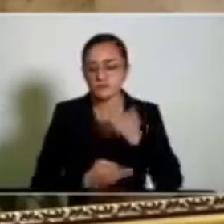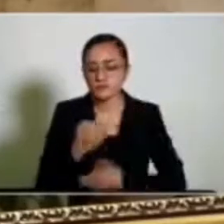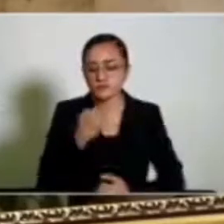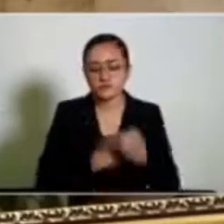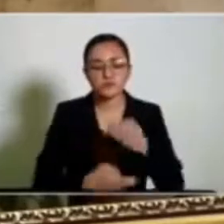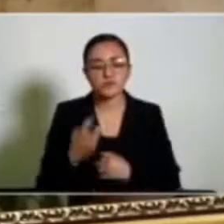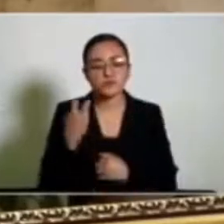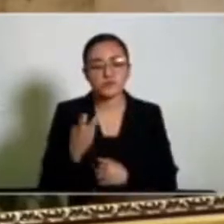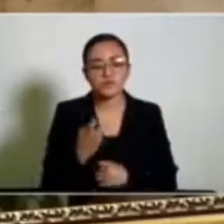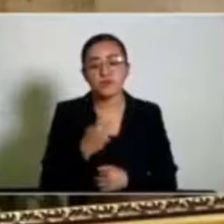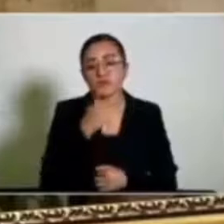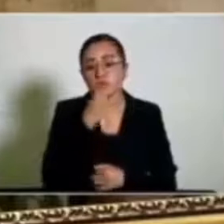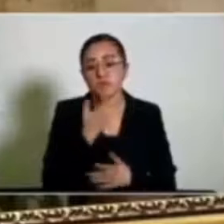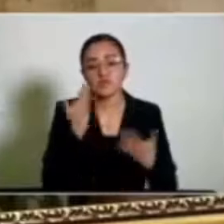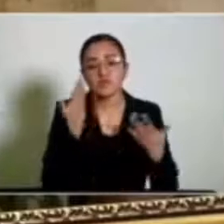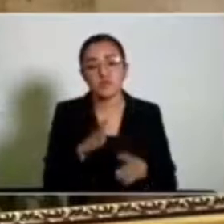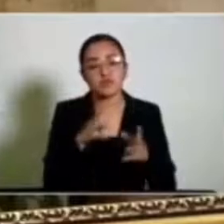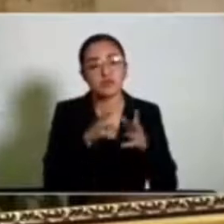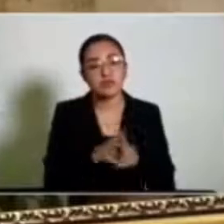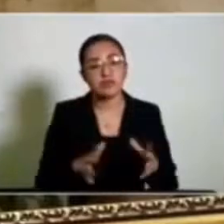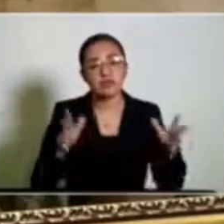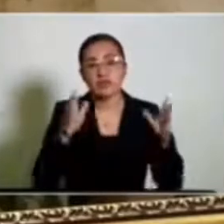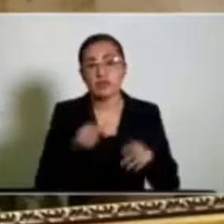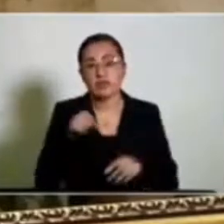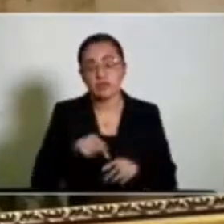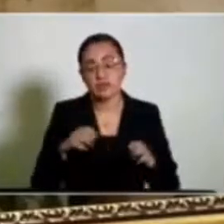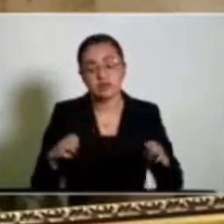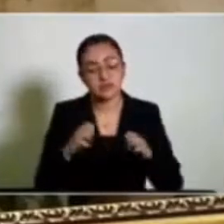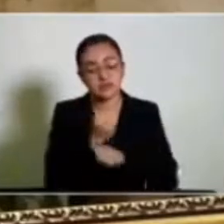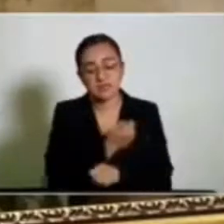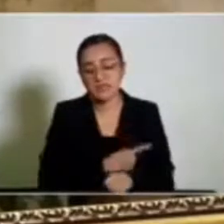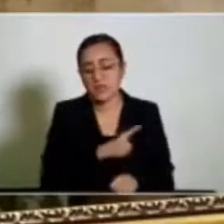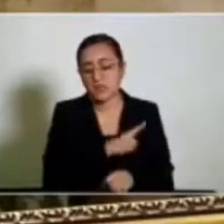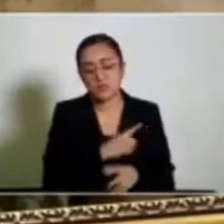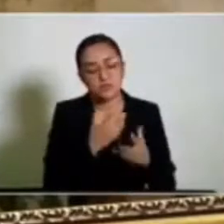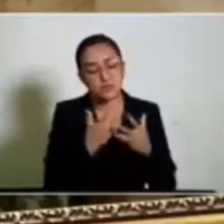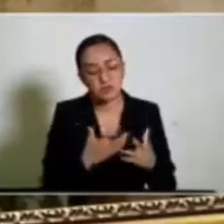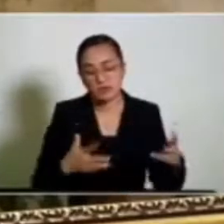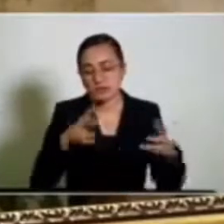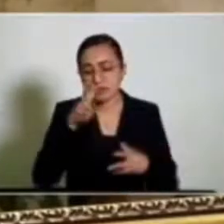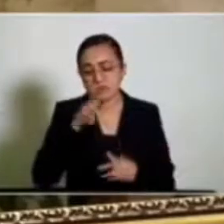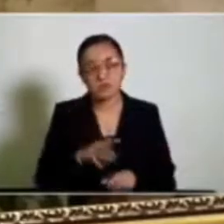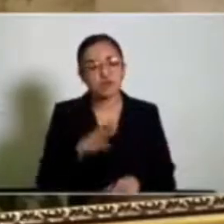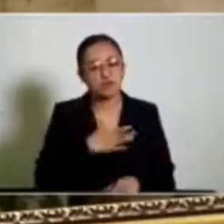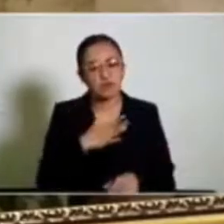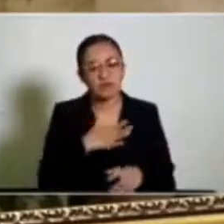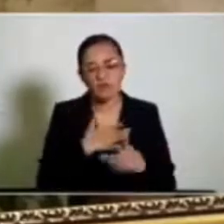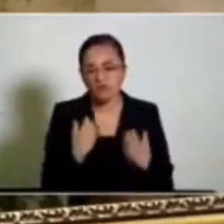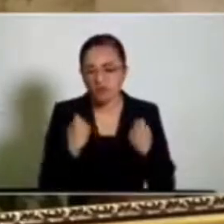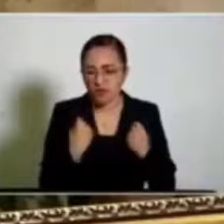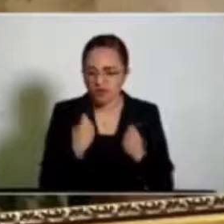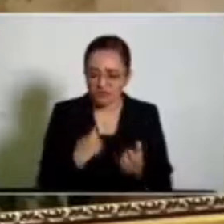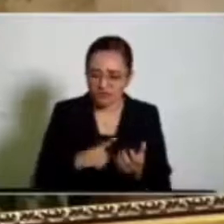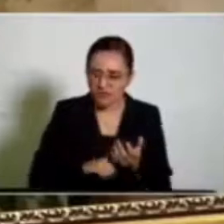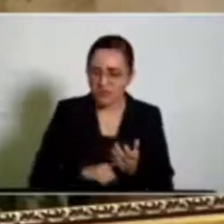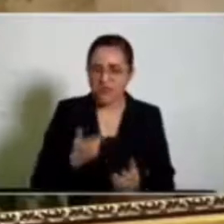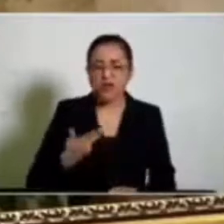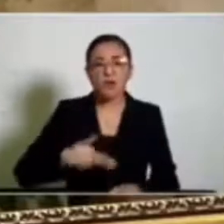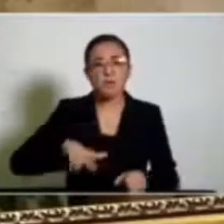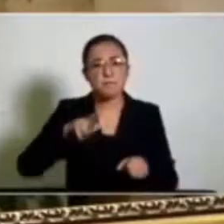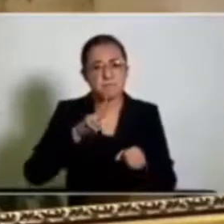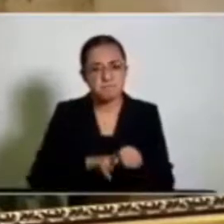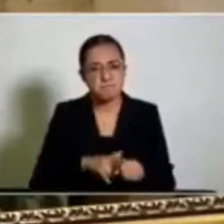todo apunta a una enorme crisis de salud. Nosotros estamos fortaleciendo nuestro sistema hospitalario,